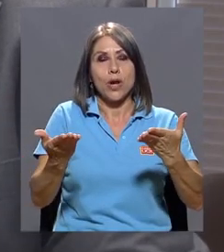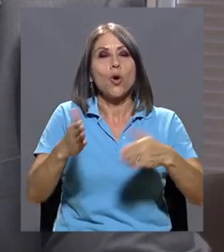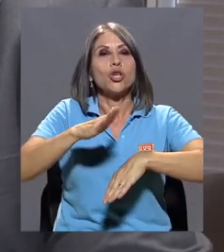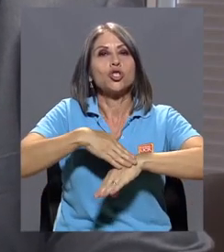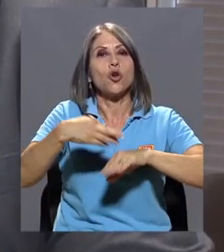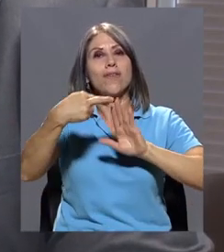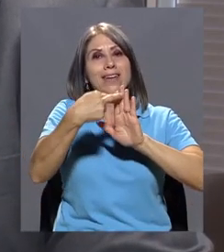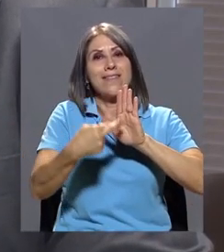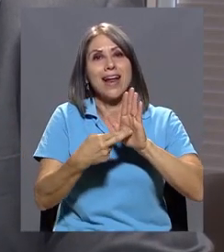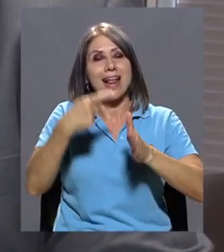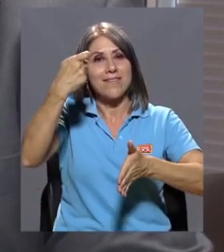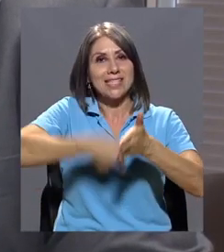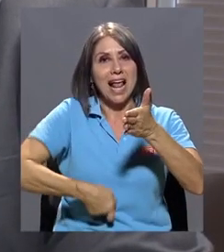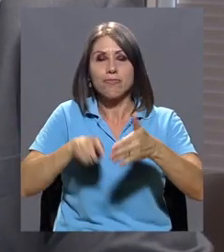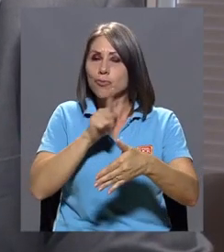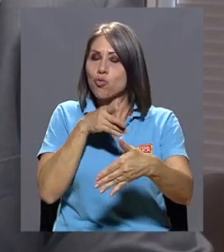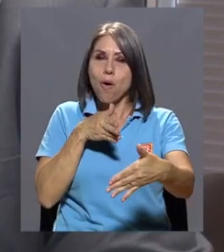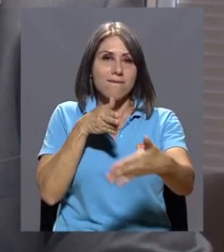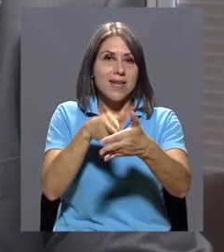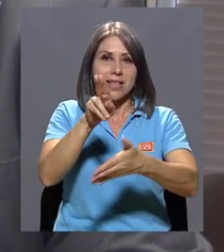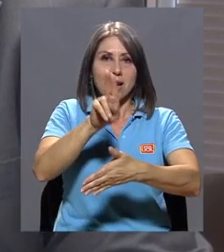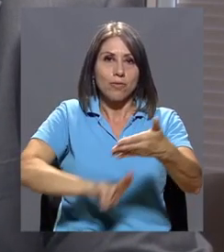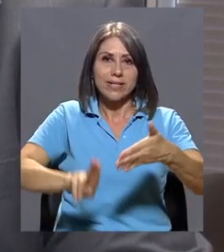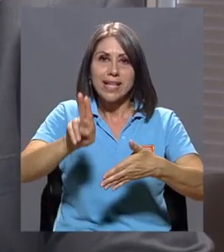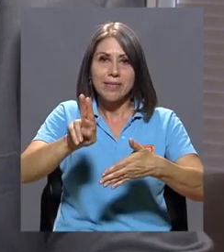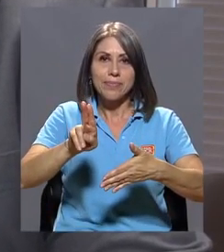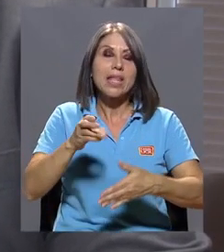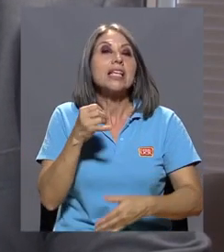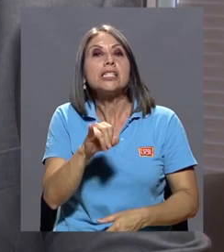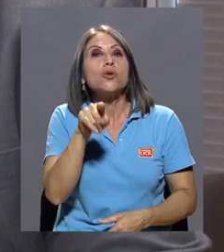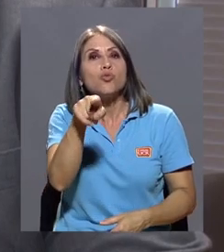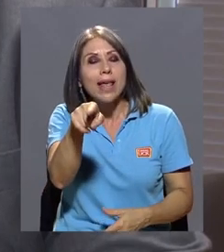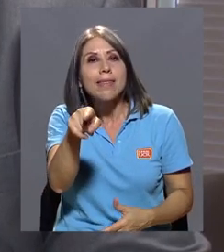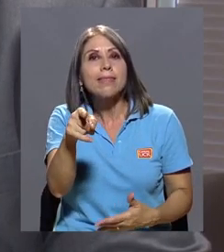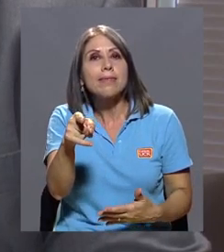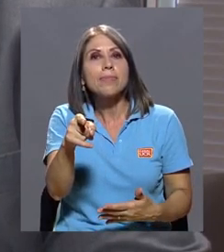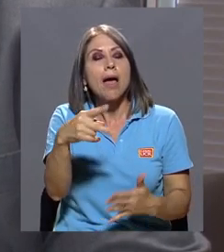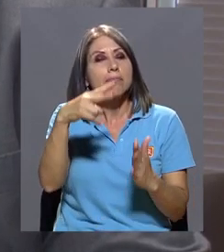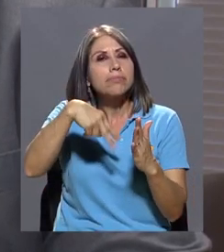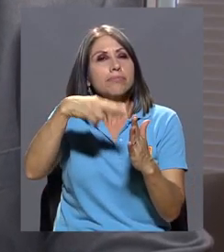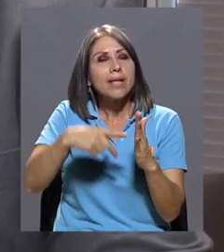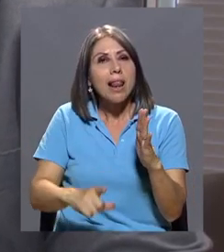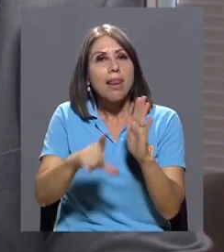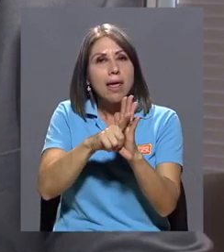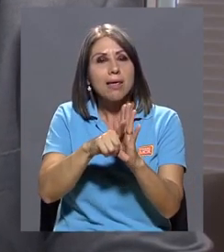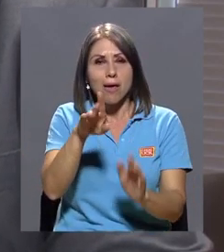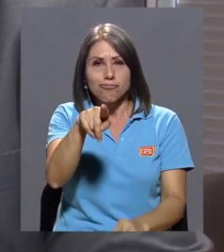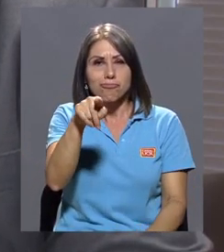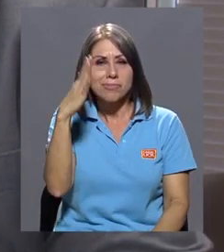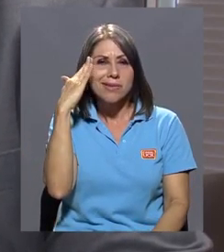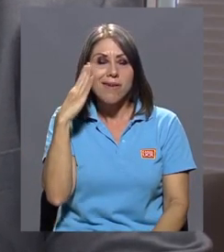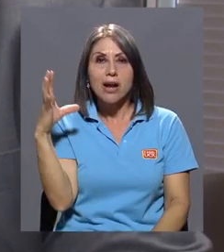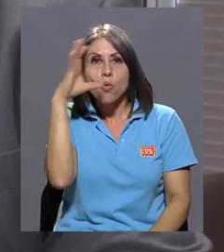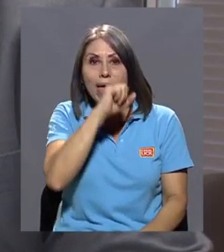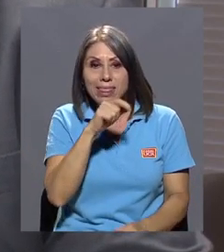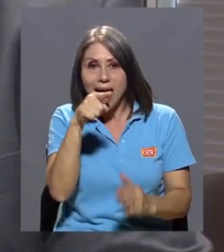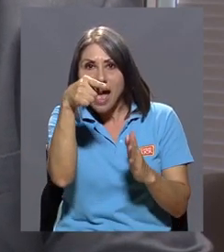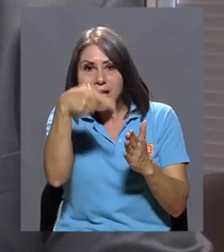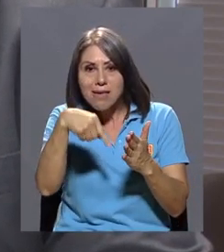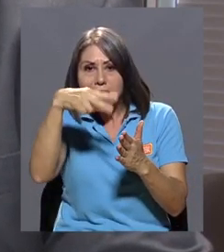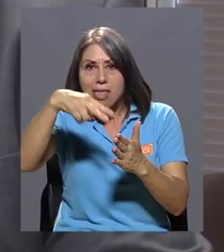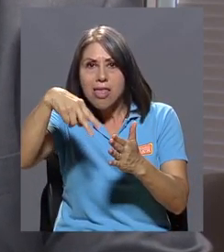fiscal no afectan a la universidad de hecho si usted da una lectura a la ley se dará cuenta que en ningún lado dice